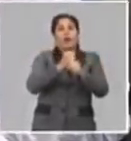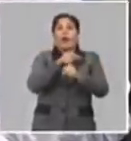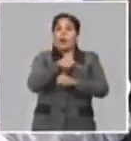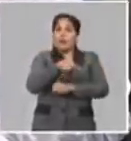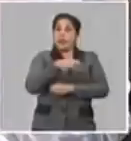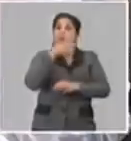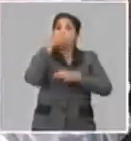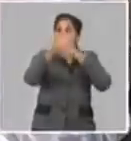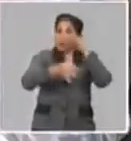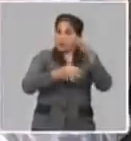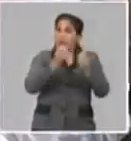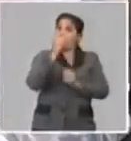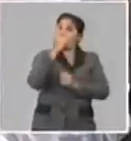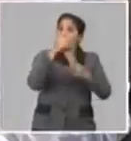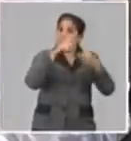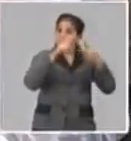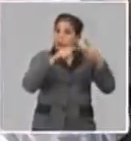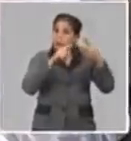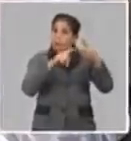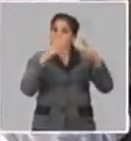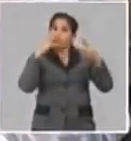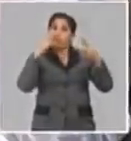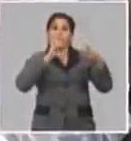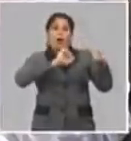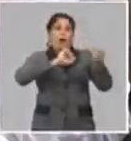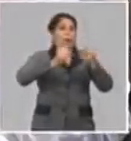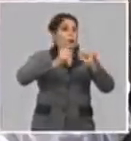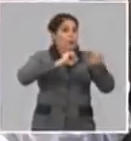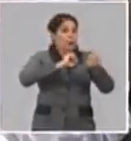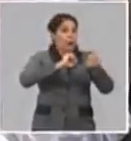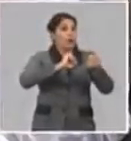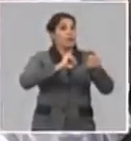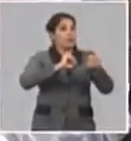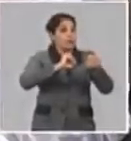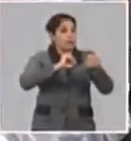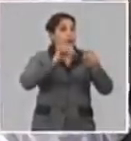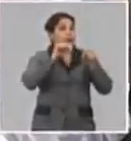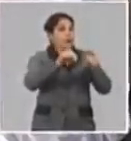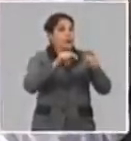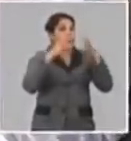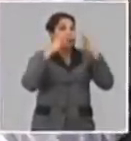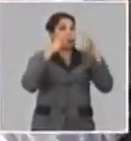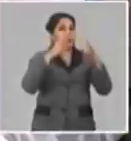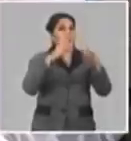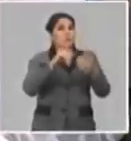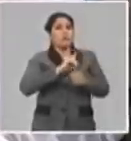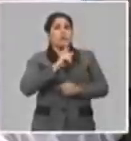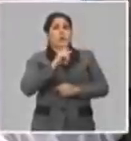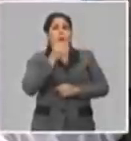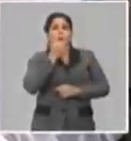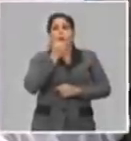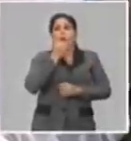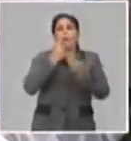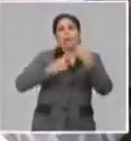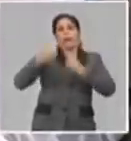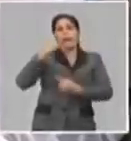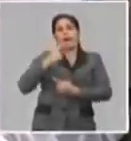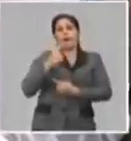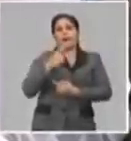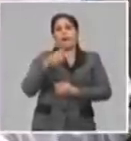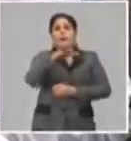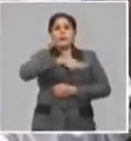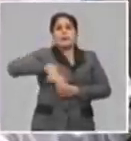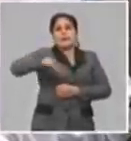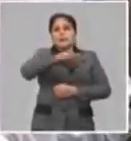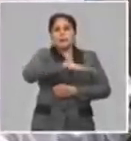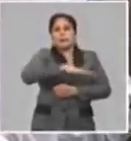aquí dos elementos claves. El ahorro. Hay que tomar en consideración que no hacemos esta estrategia, o sea, ¿en qué contexto hacemos